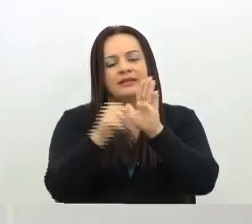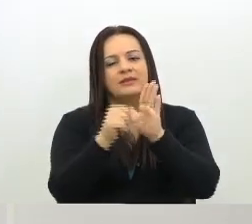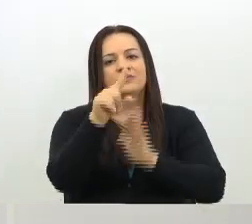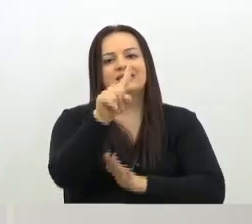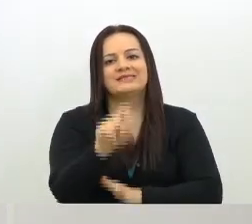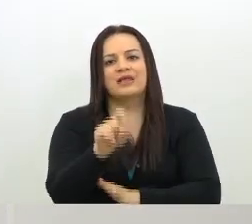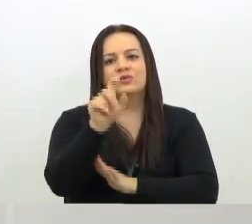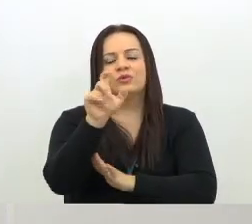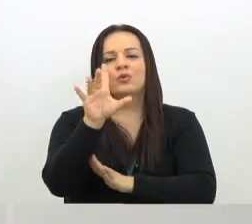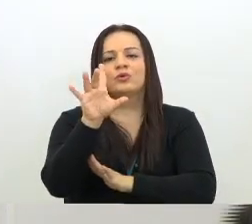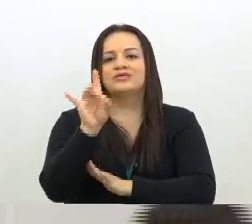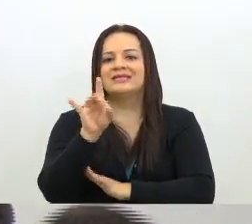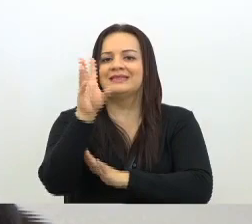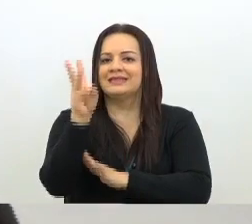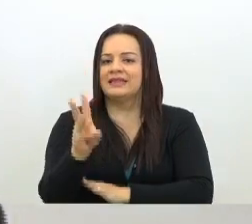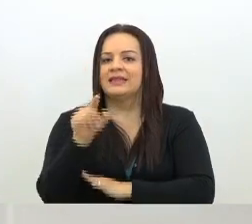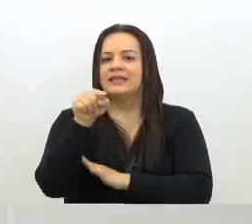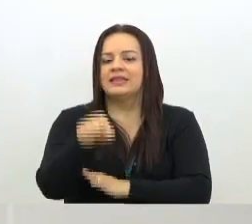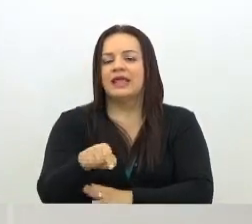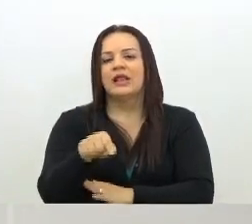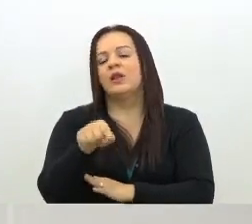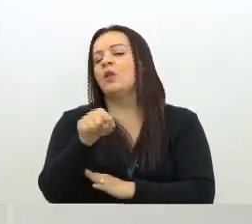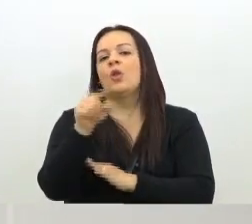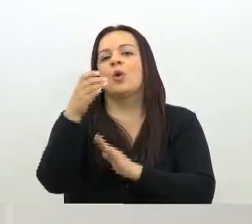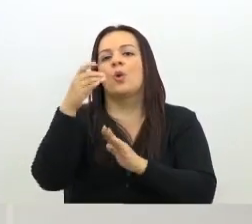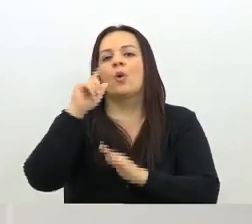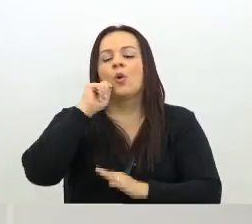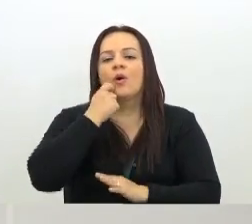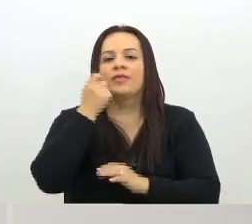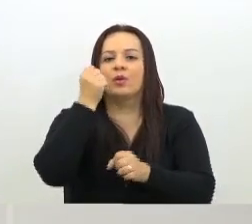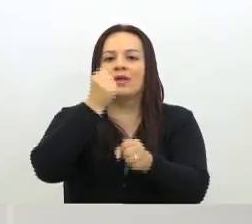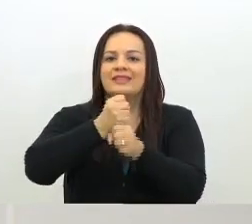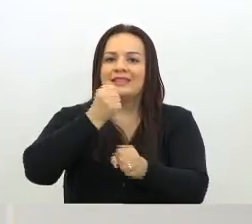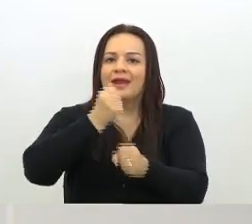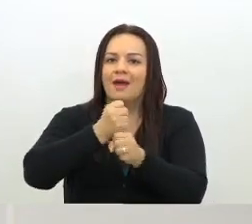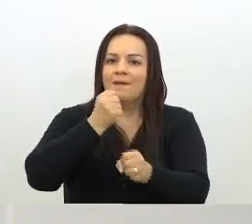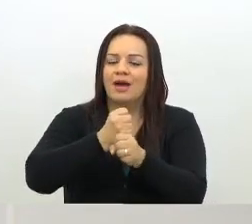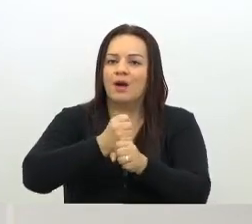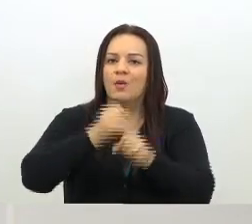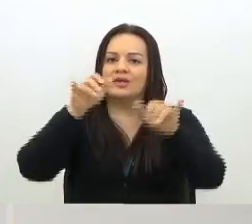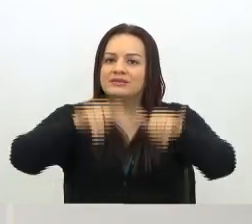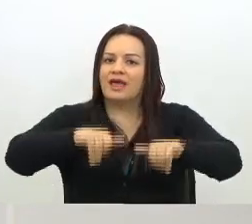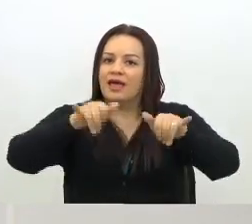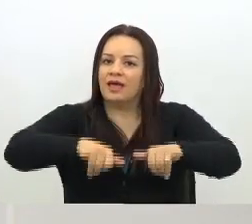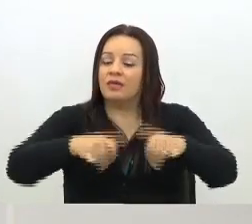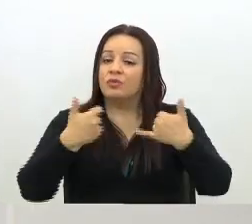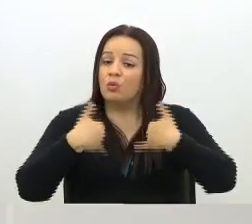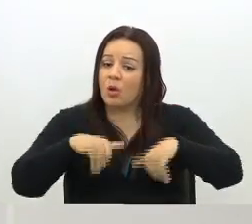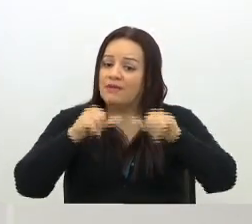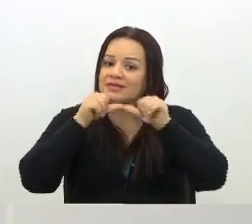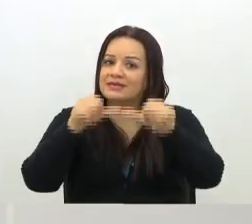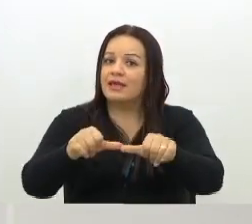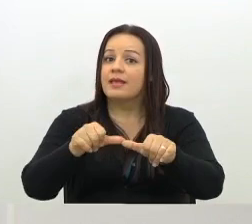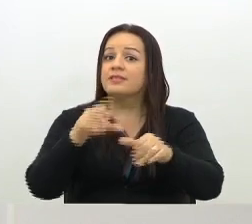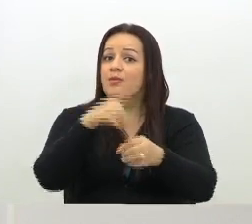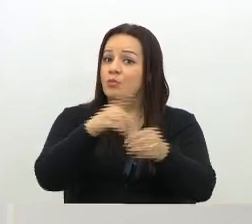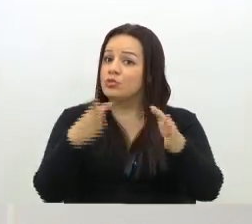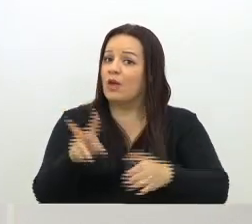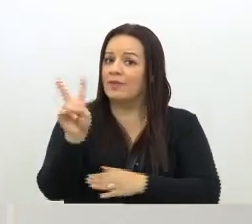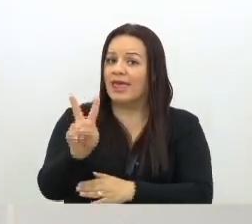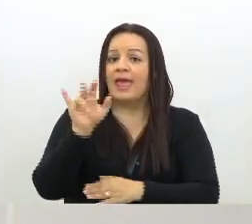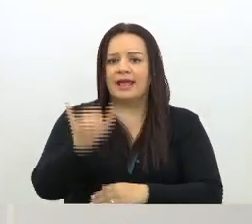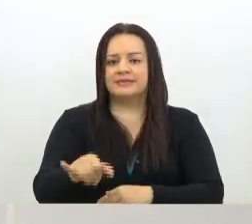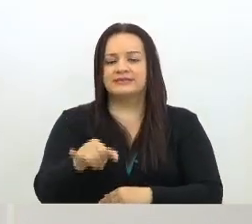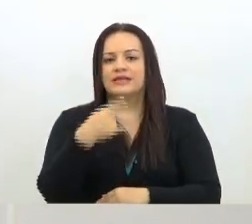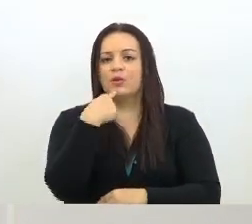Código de Trabajo, existente hoy y se mantiene incólume hoy, diputado Villalta. Así lo aclaré en aquel momento y así